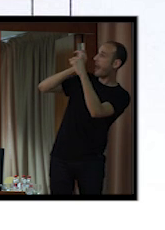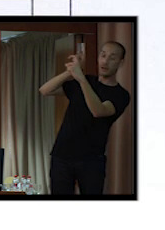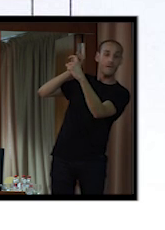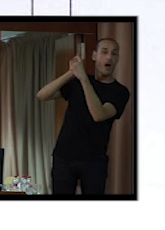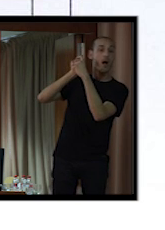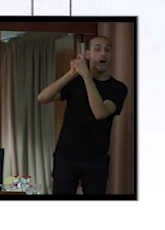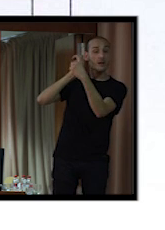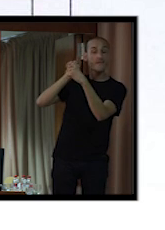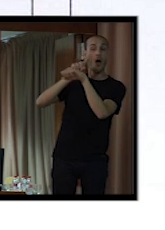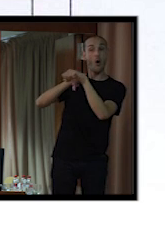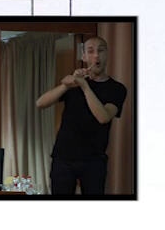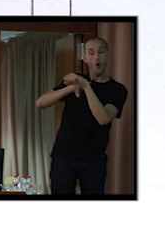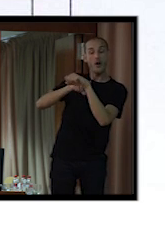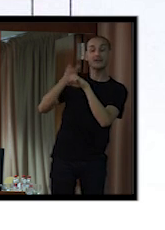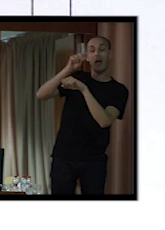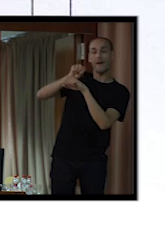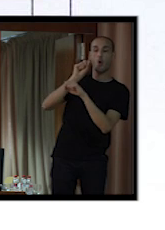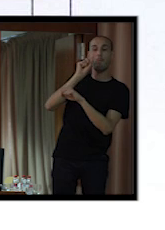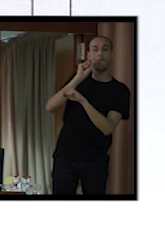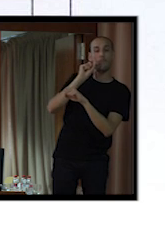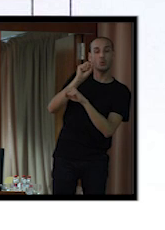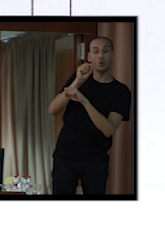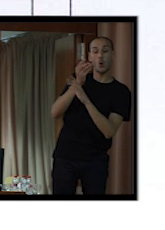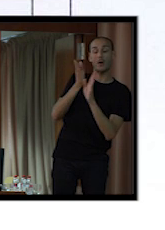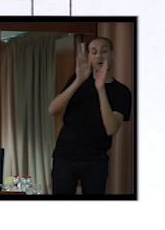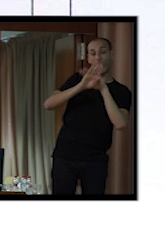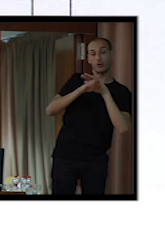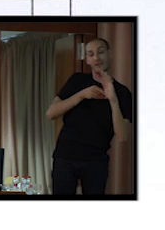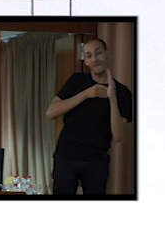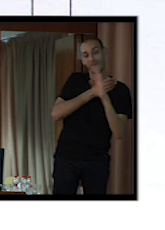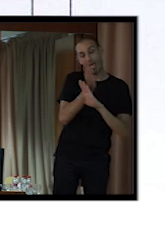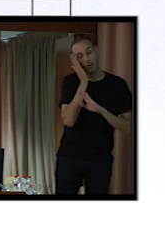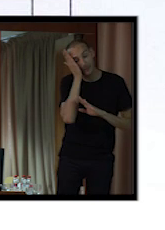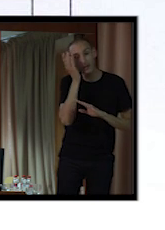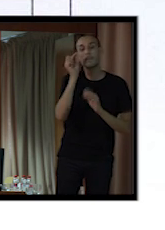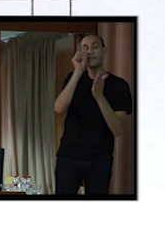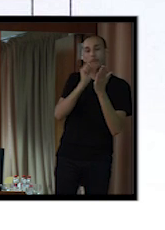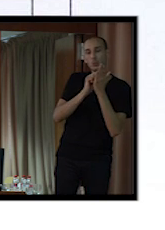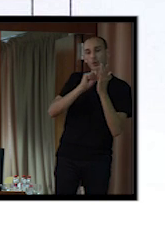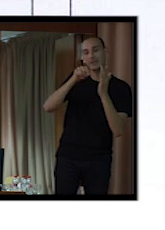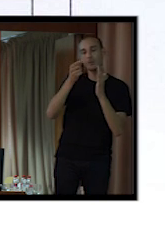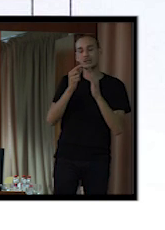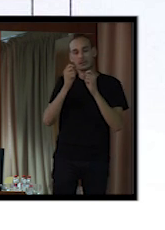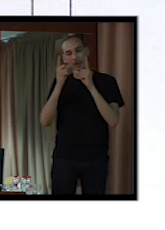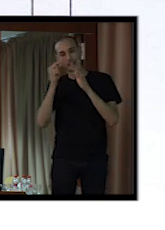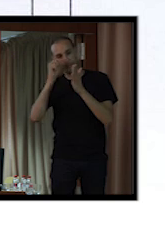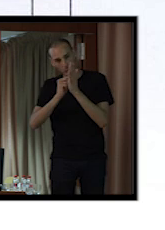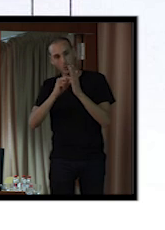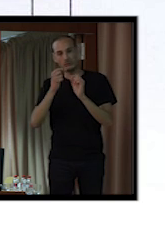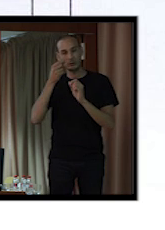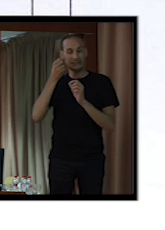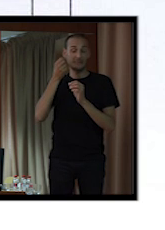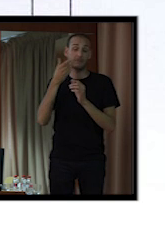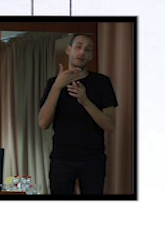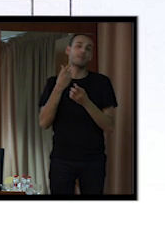un punto en el momento de acostarse, una línea continua mientras esté durmiendo. Es una cosa que necesitamos que el paciente colabore, pero viene